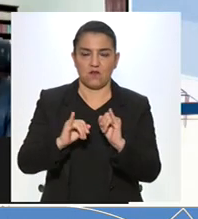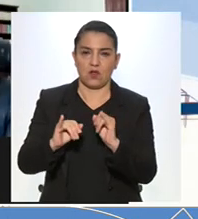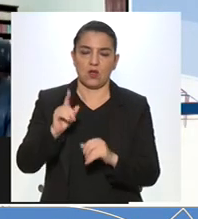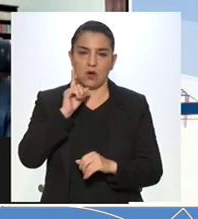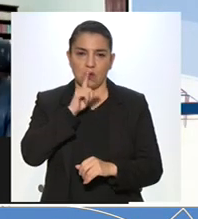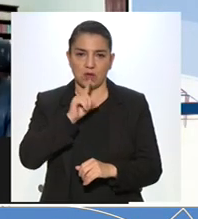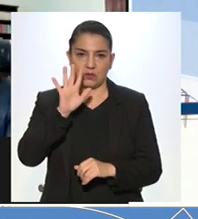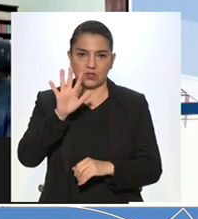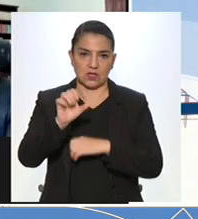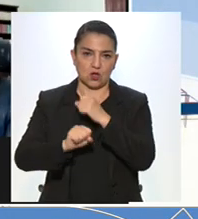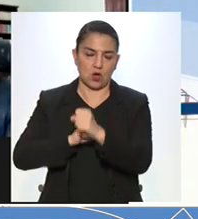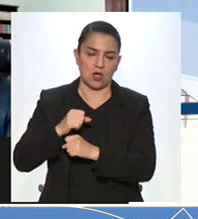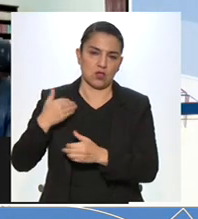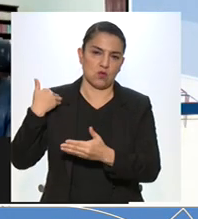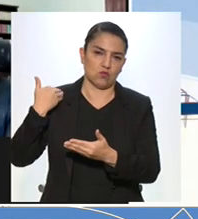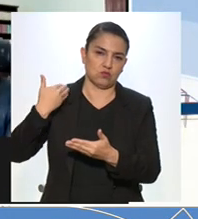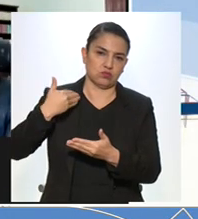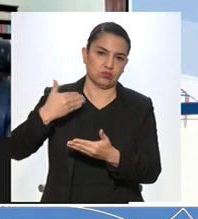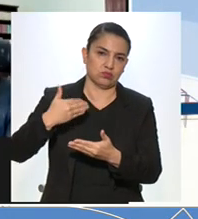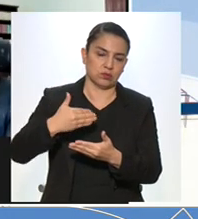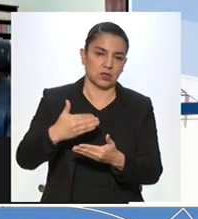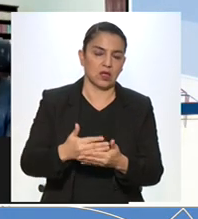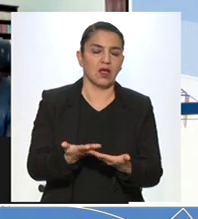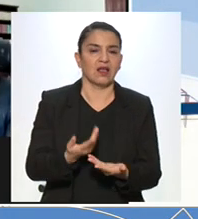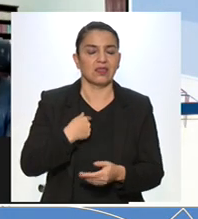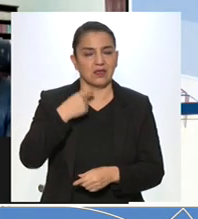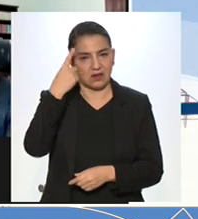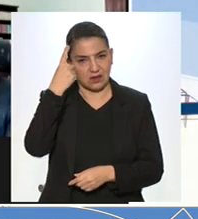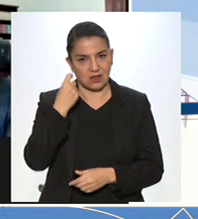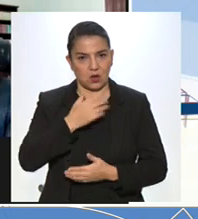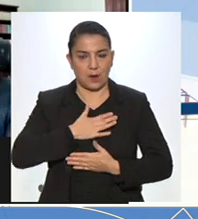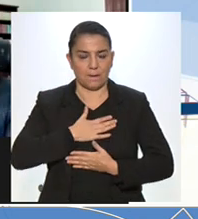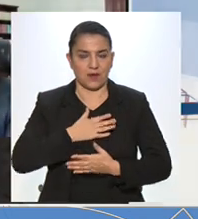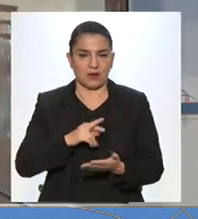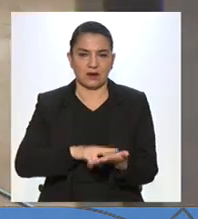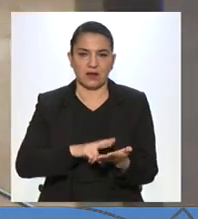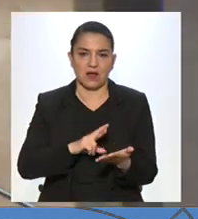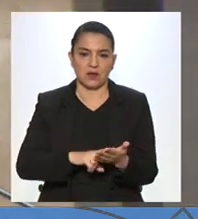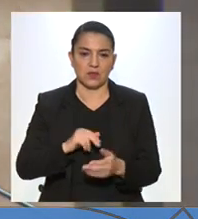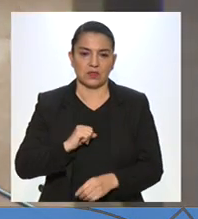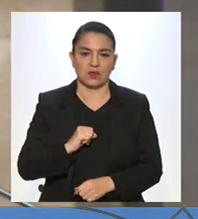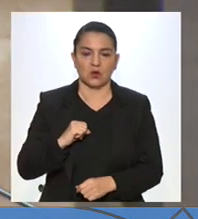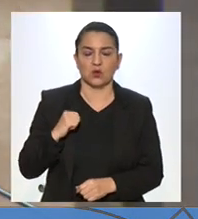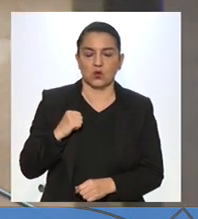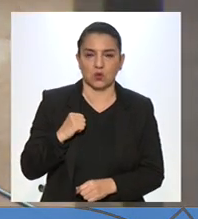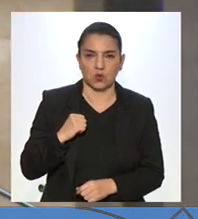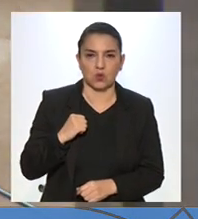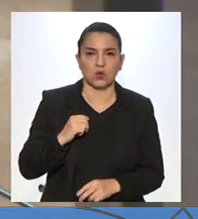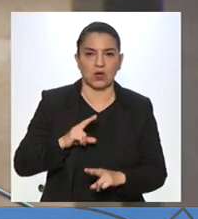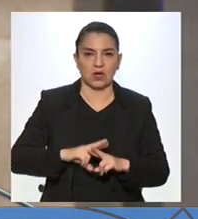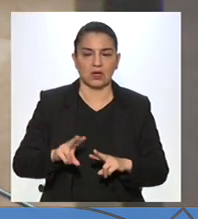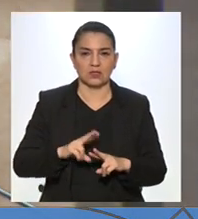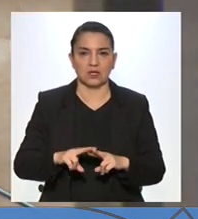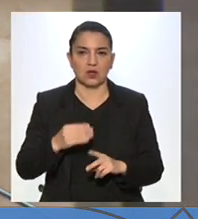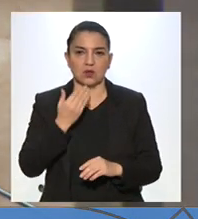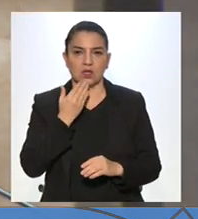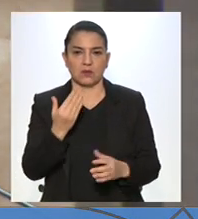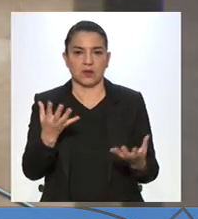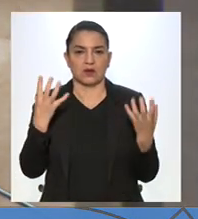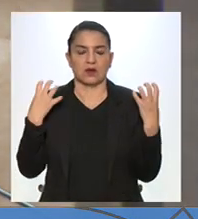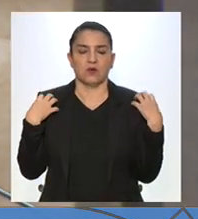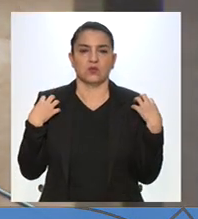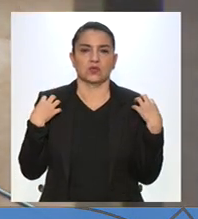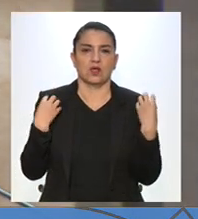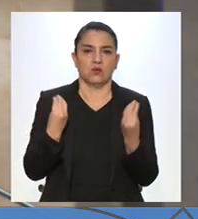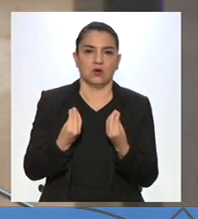últimos 5 años. Creo que para mí ha sido realmente un orgullo poder hacerlo y también una responsabilidad muy